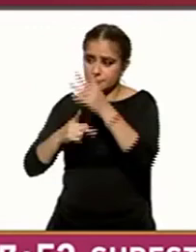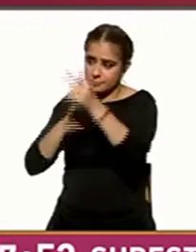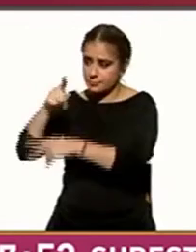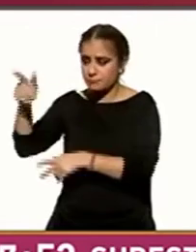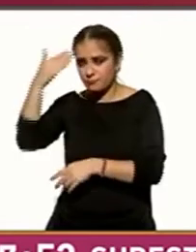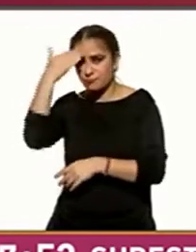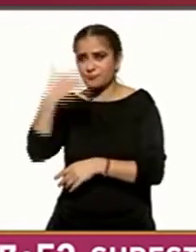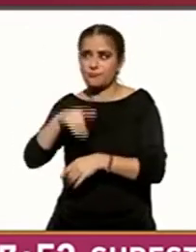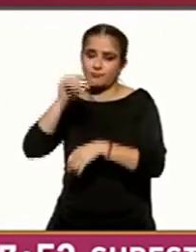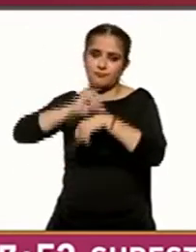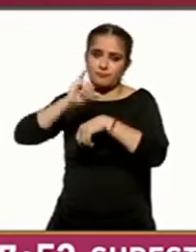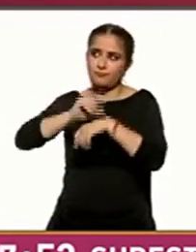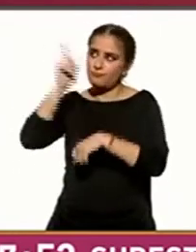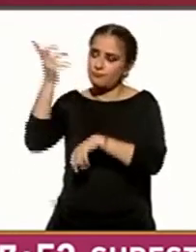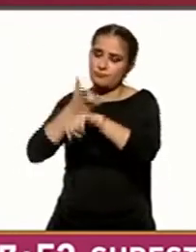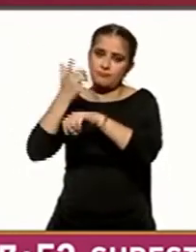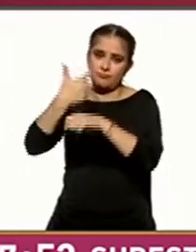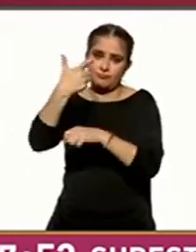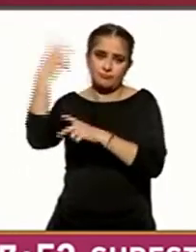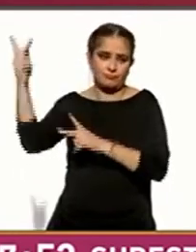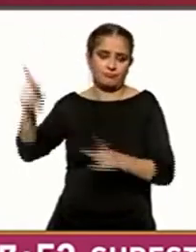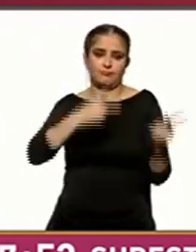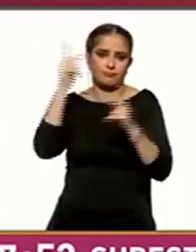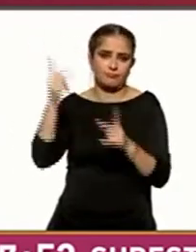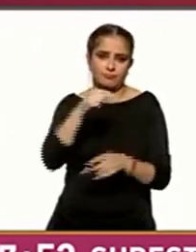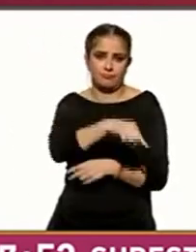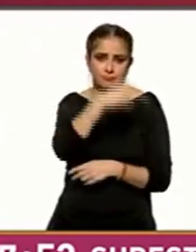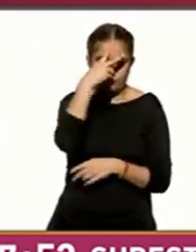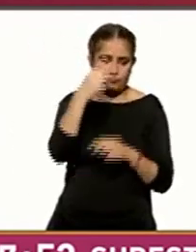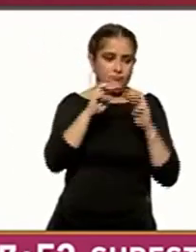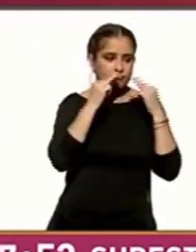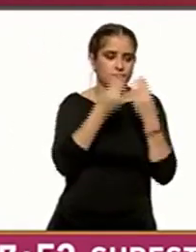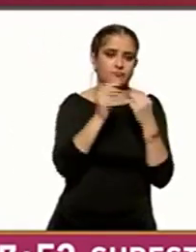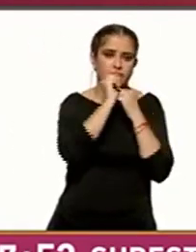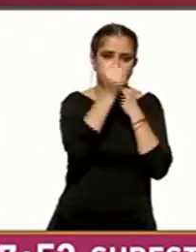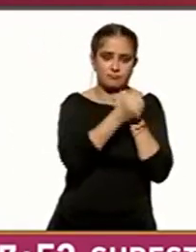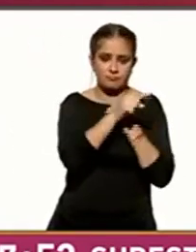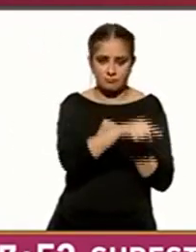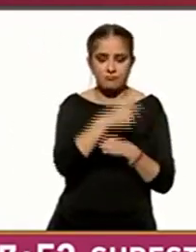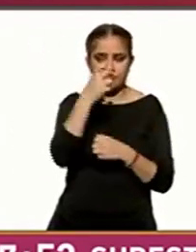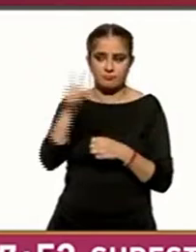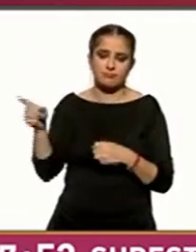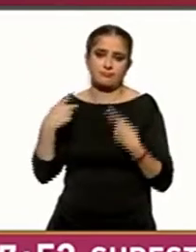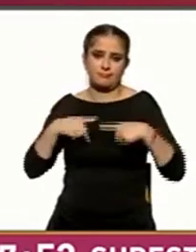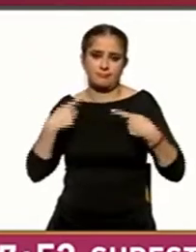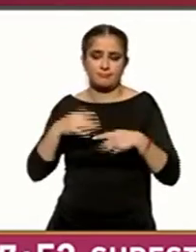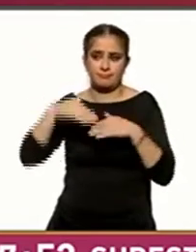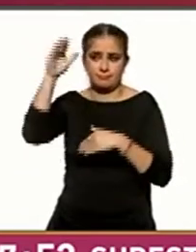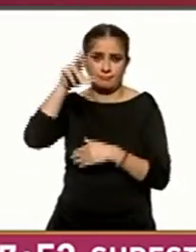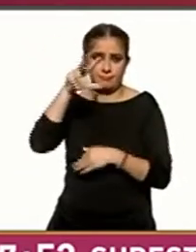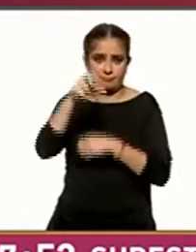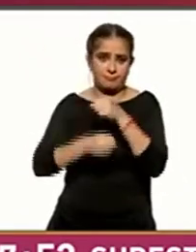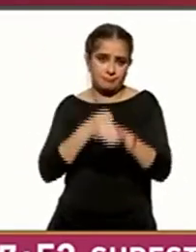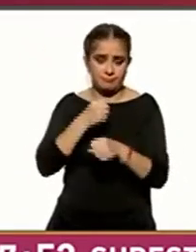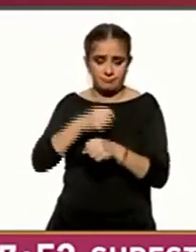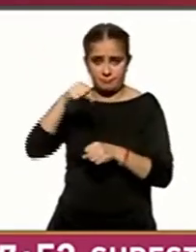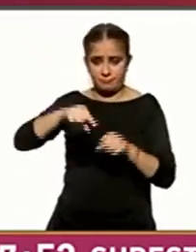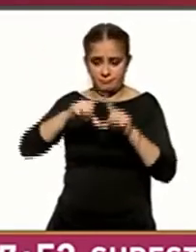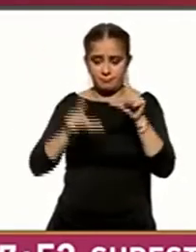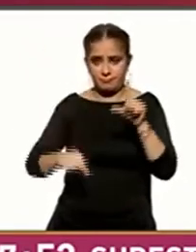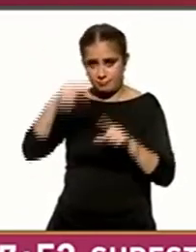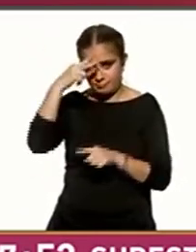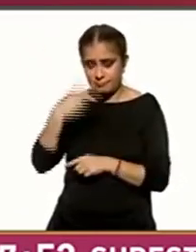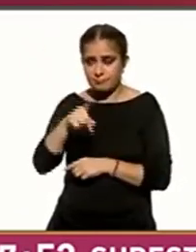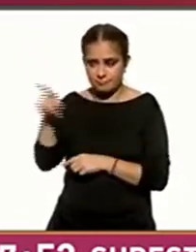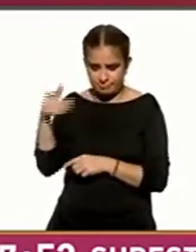muy constante desde hace más de 10 años que el público mexicano, los mayores de 18 años en este país,